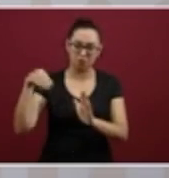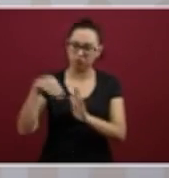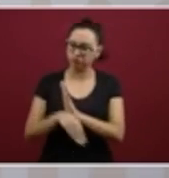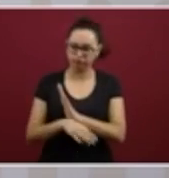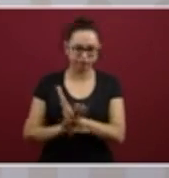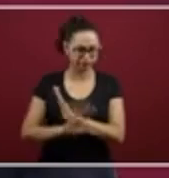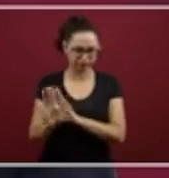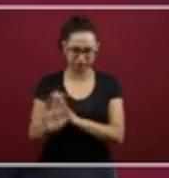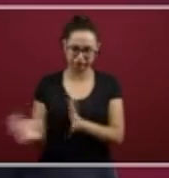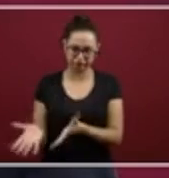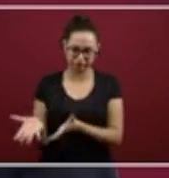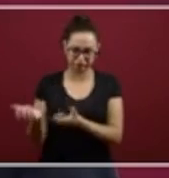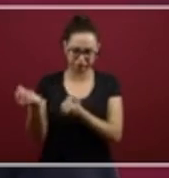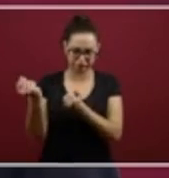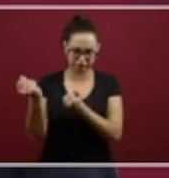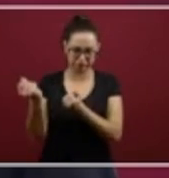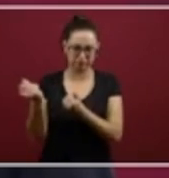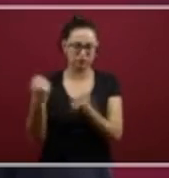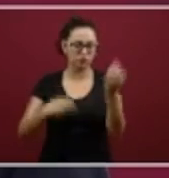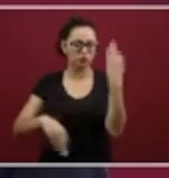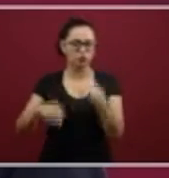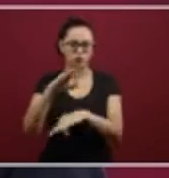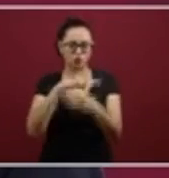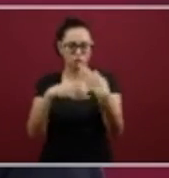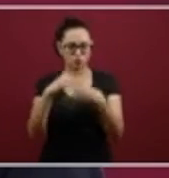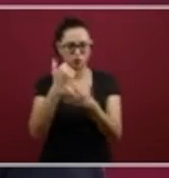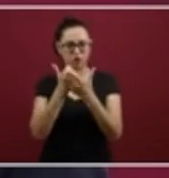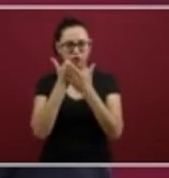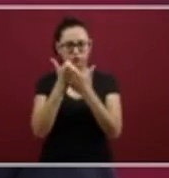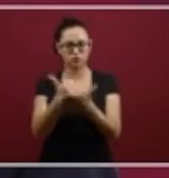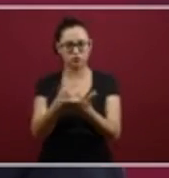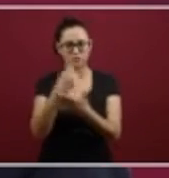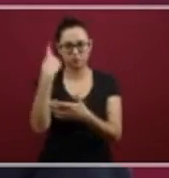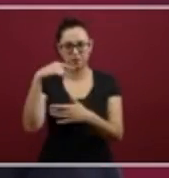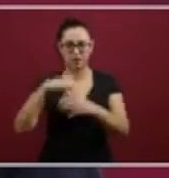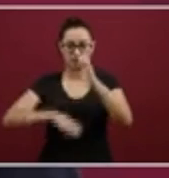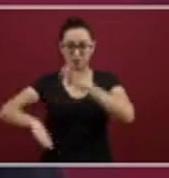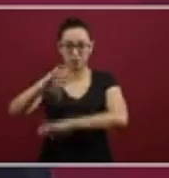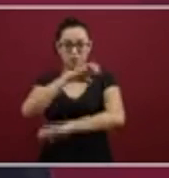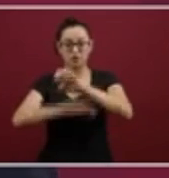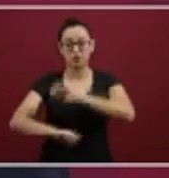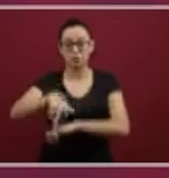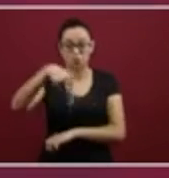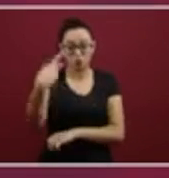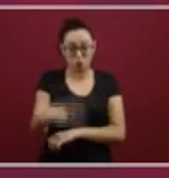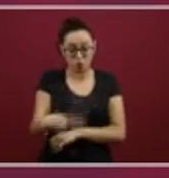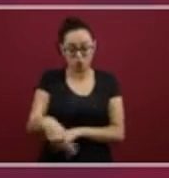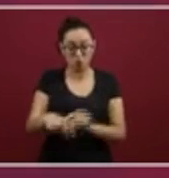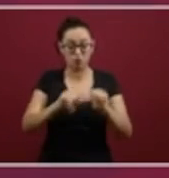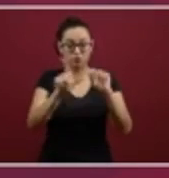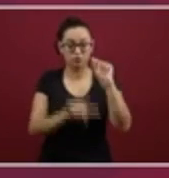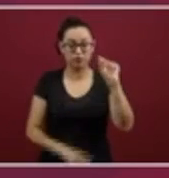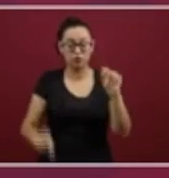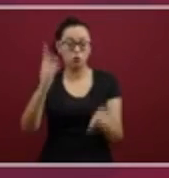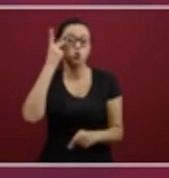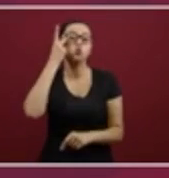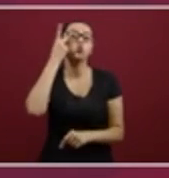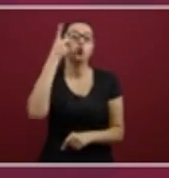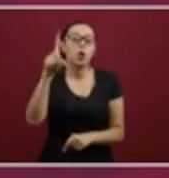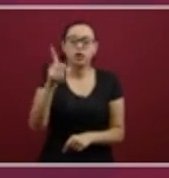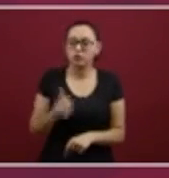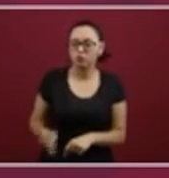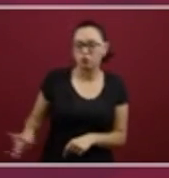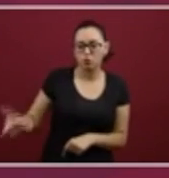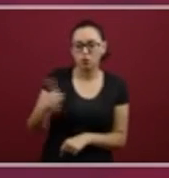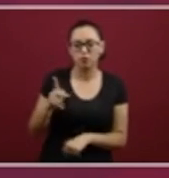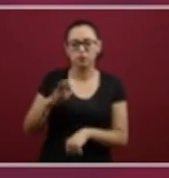deteriorando, que todos ayudemos a que esta empresa pública, que es del pueblo de México, se